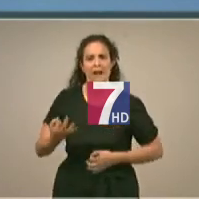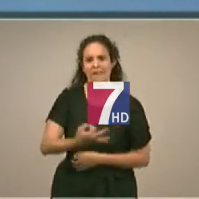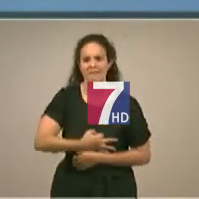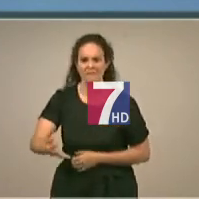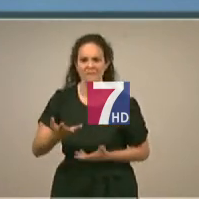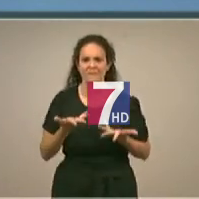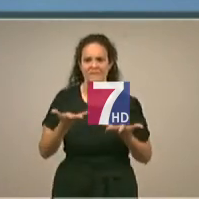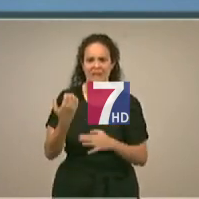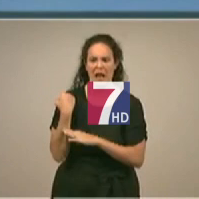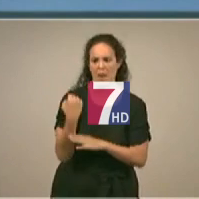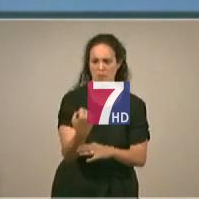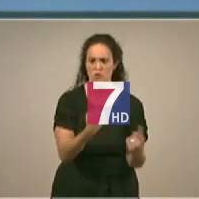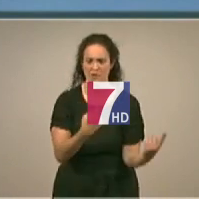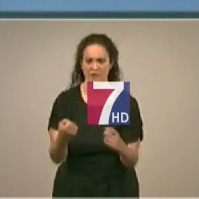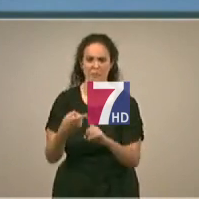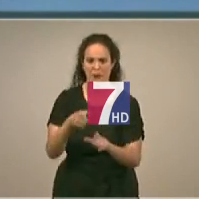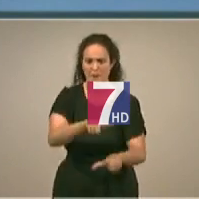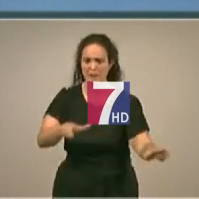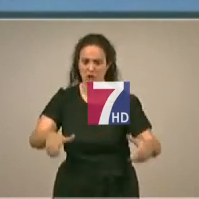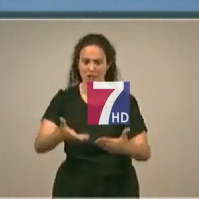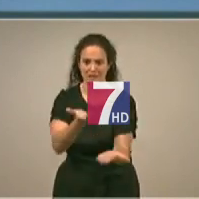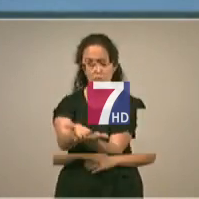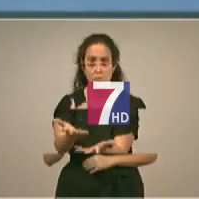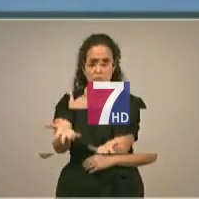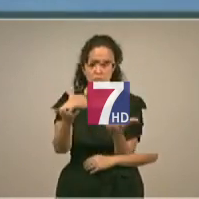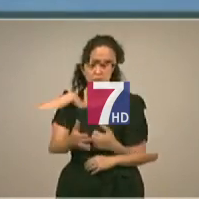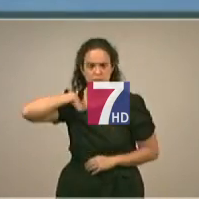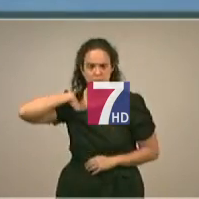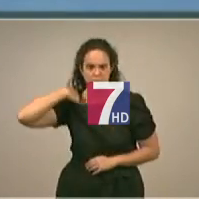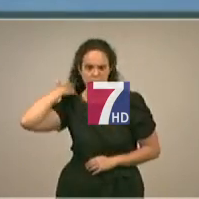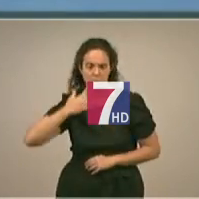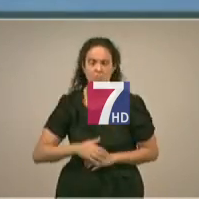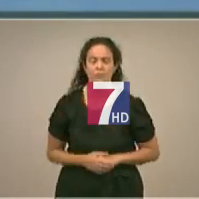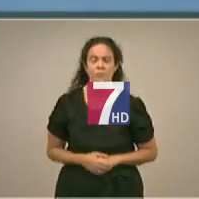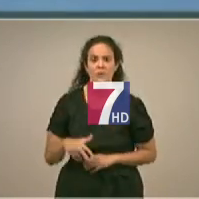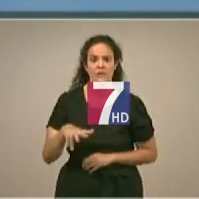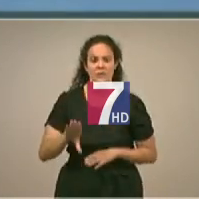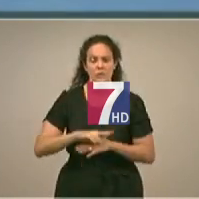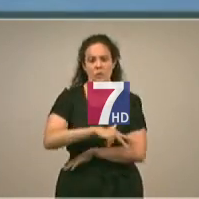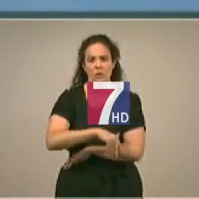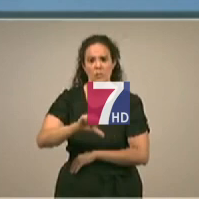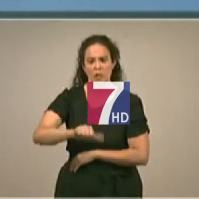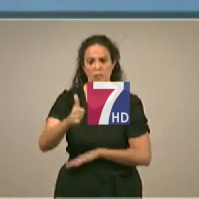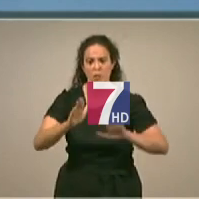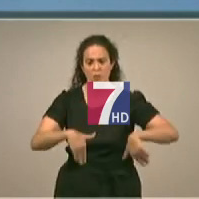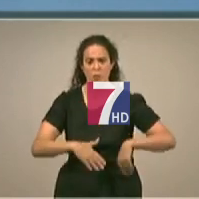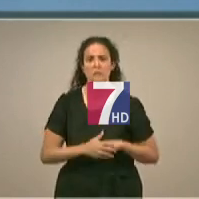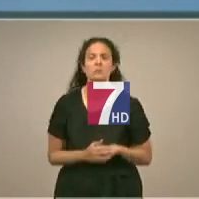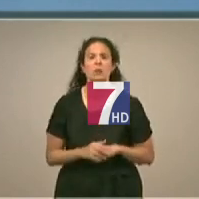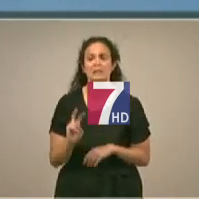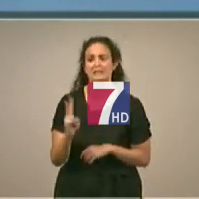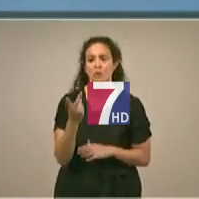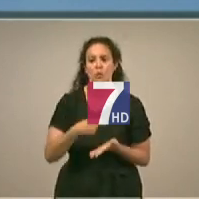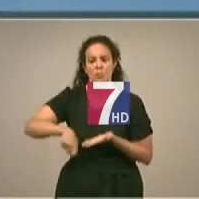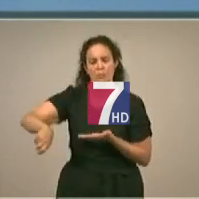prestación del apoyo requerido a las personas beneficiarias el consejo de gobierno ha aprobado Por último el segundo